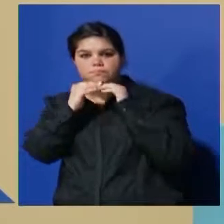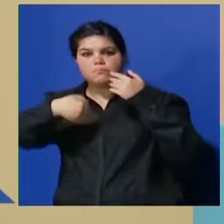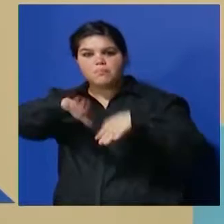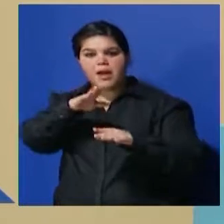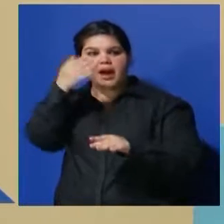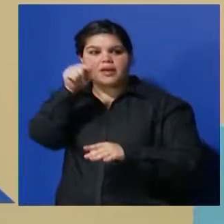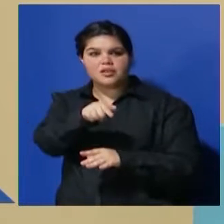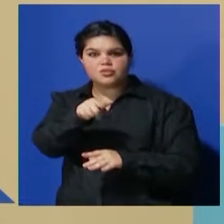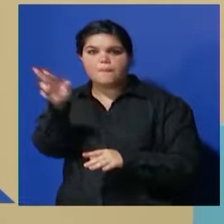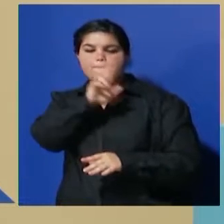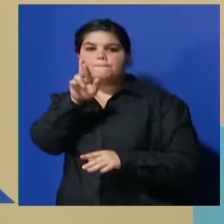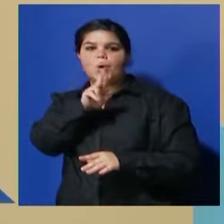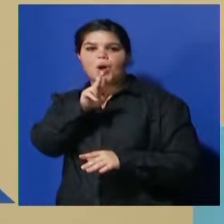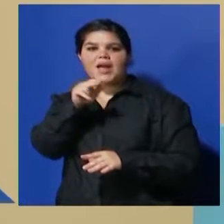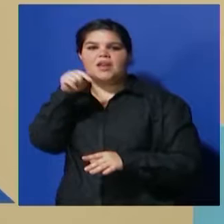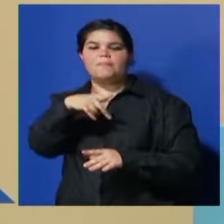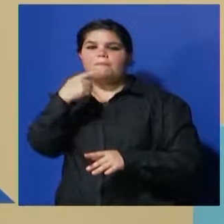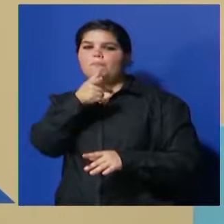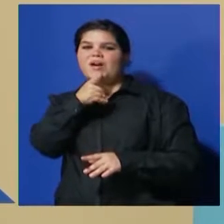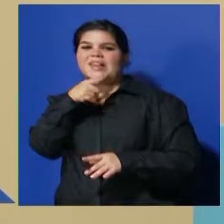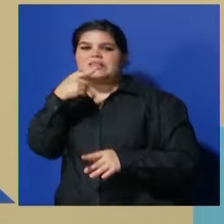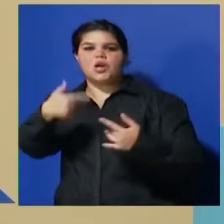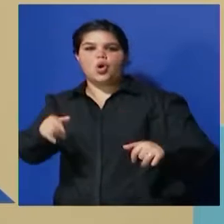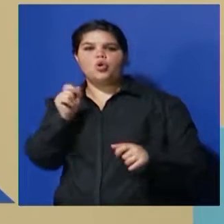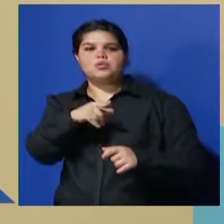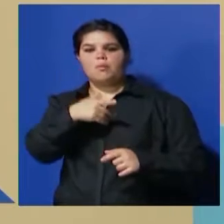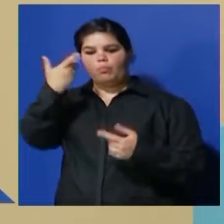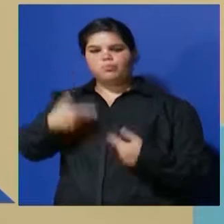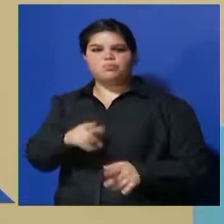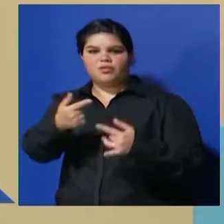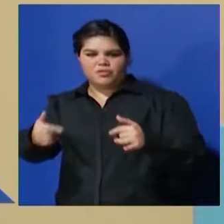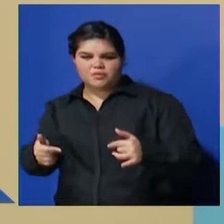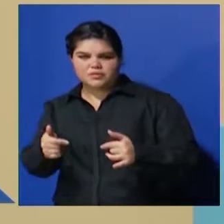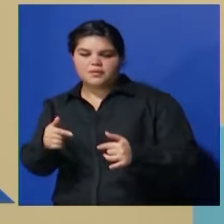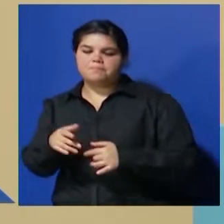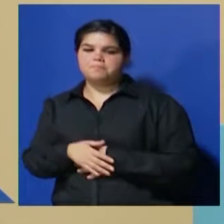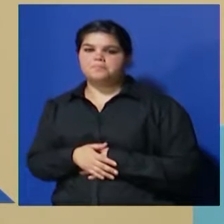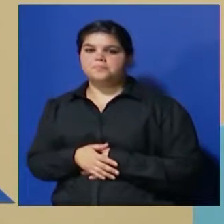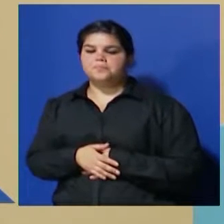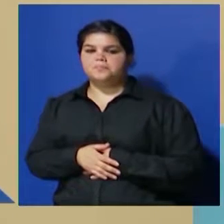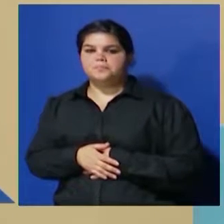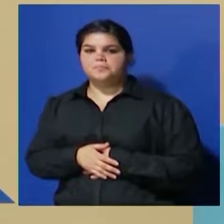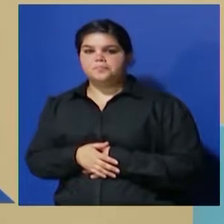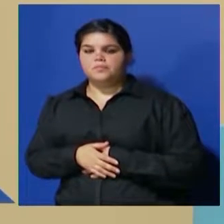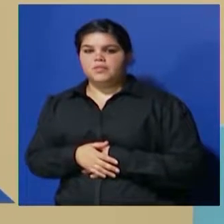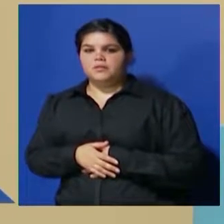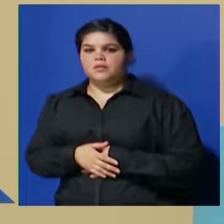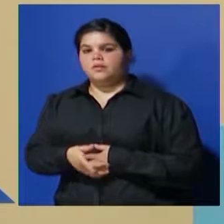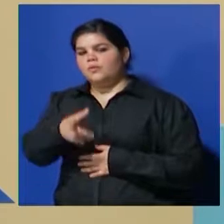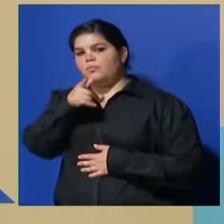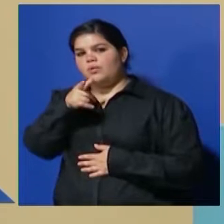objeto, telenovelas que se basan en vínculos tóxicos, nocivos, como los